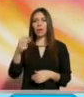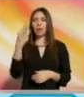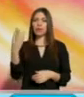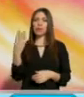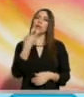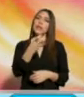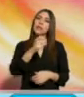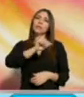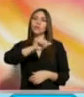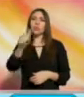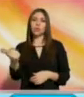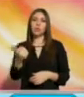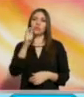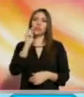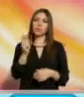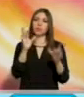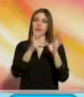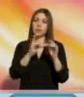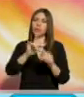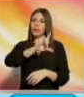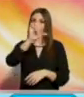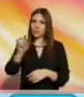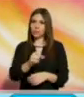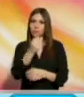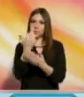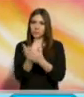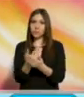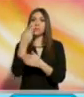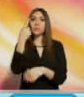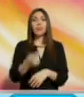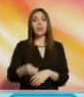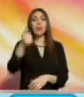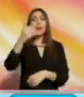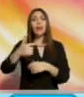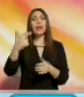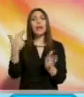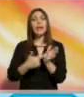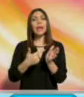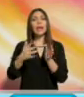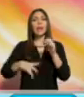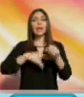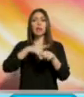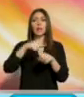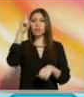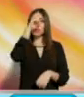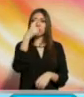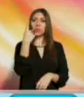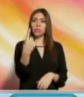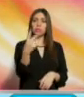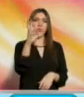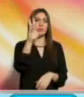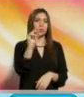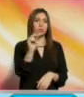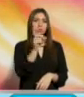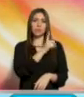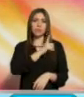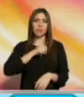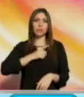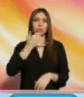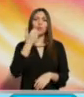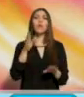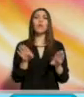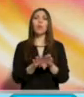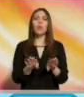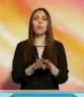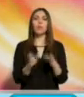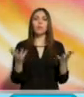pero esa ya llegaremos. Esa ya llegaremos. Pero las grasas animales, Sí. la recomendación es uno, no las vamos a consumir. ¿Cómo lo vamos